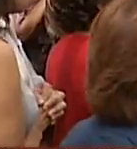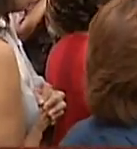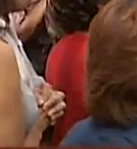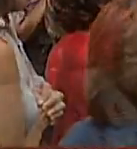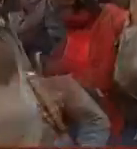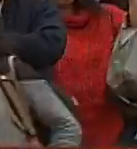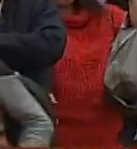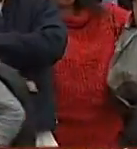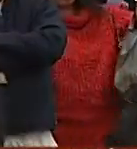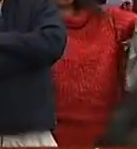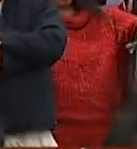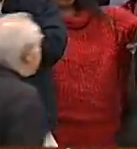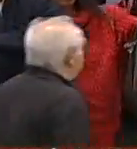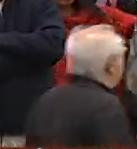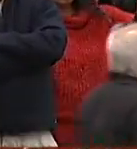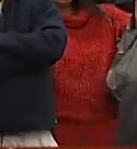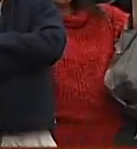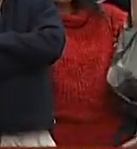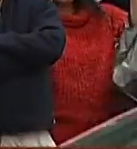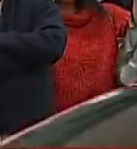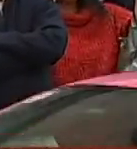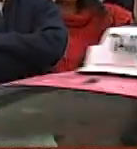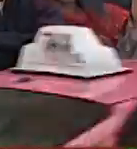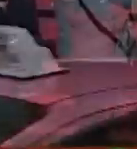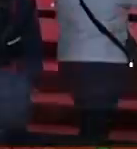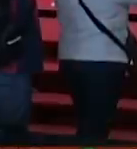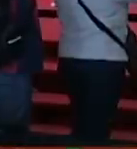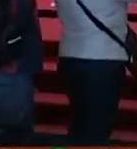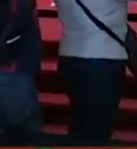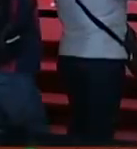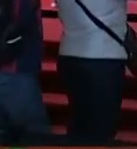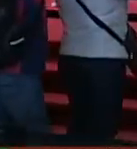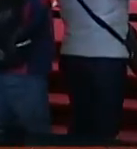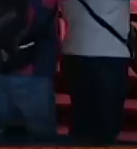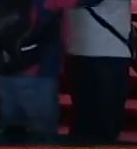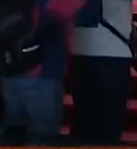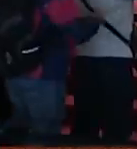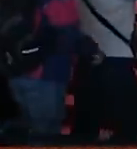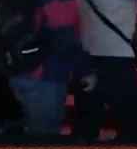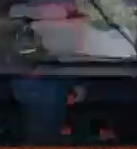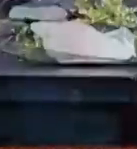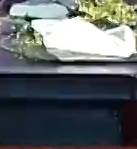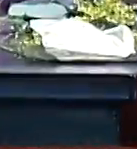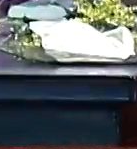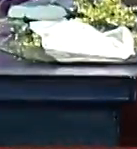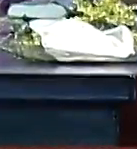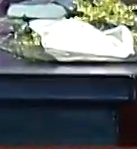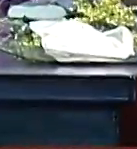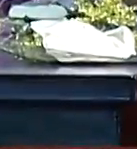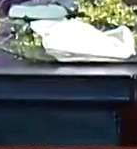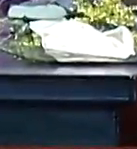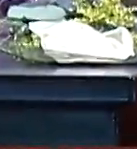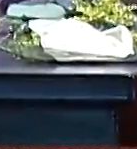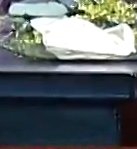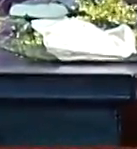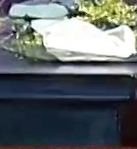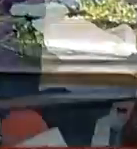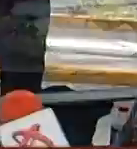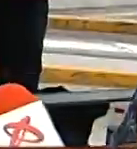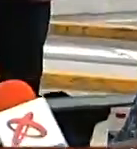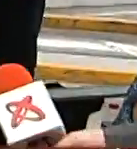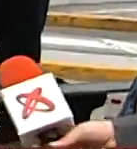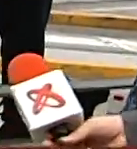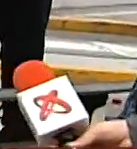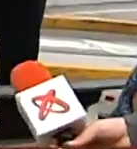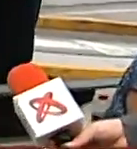imán que seguía atrayendo a miles de personas al Palacio de Bellas Artes, donde se velaban los restos del popular cantante. A lo largo del día,